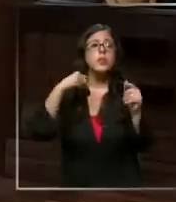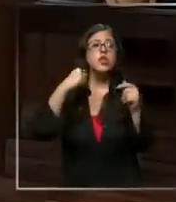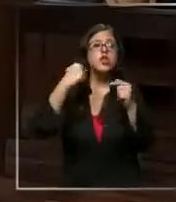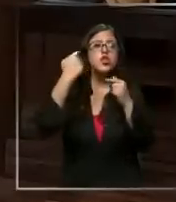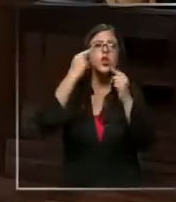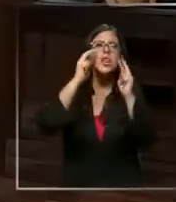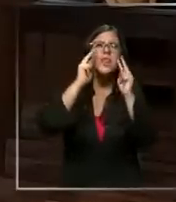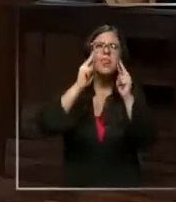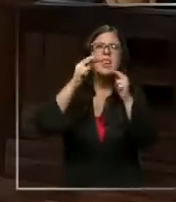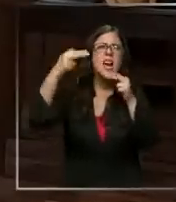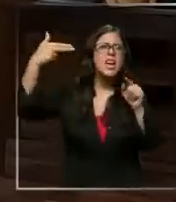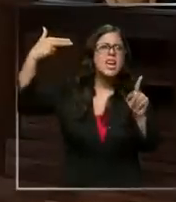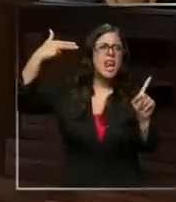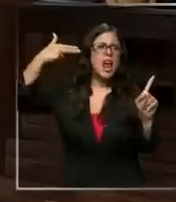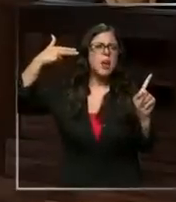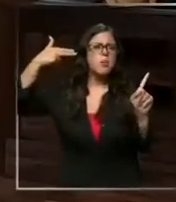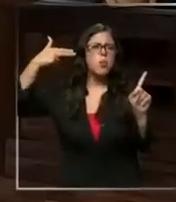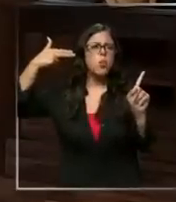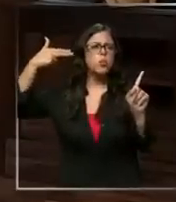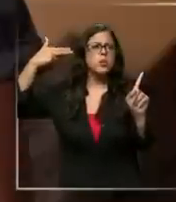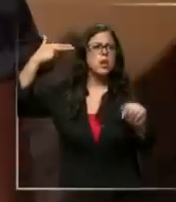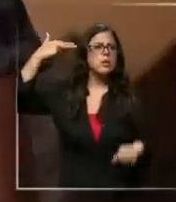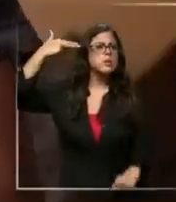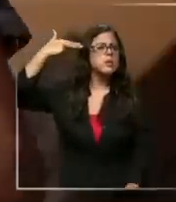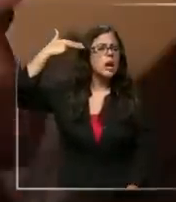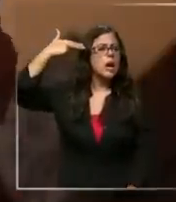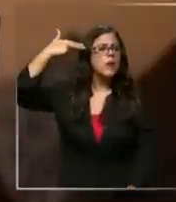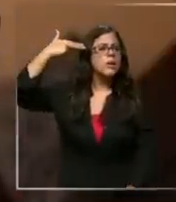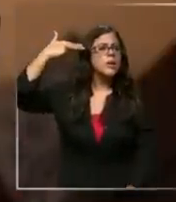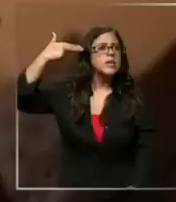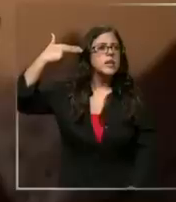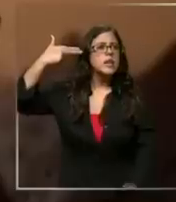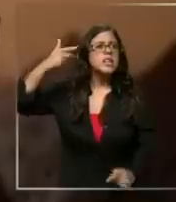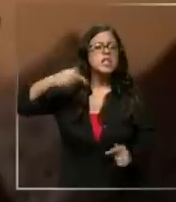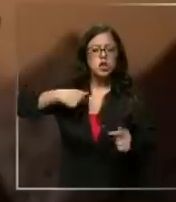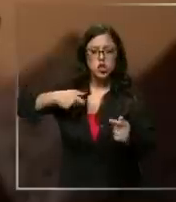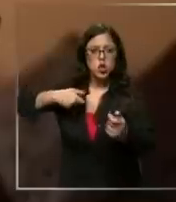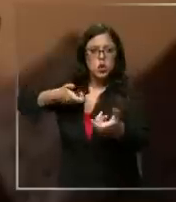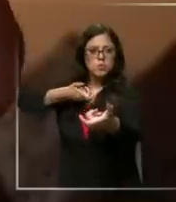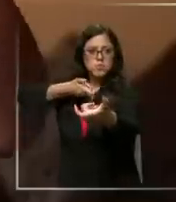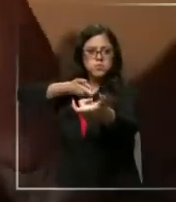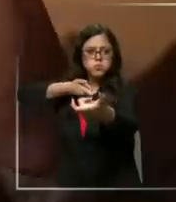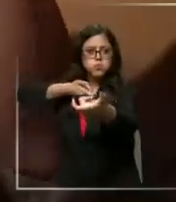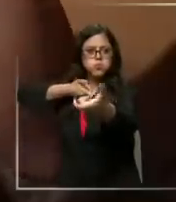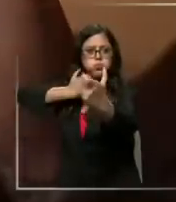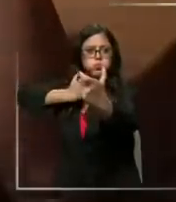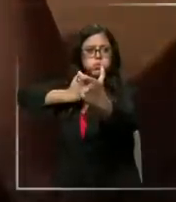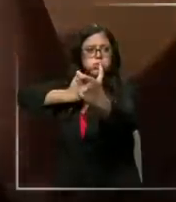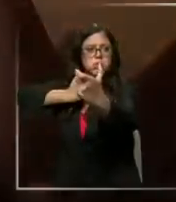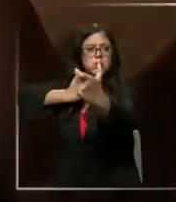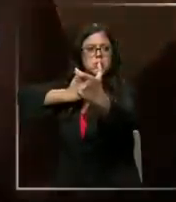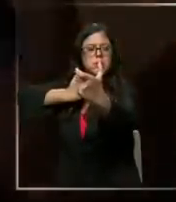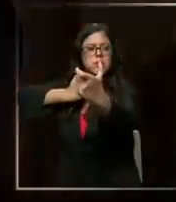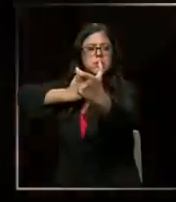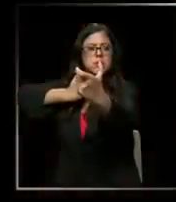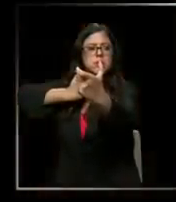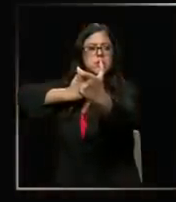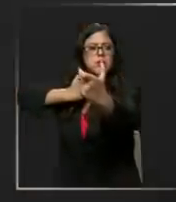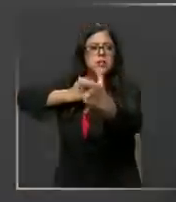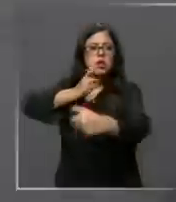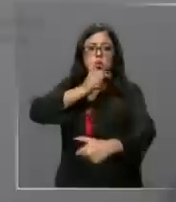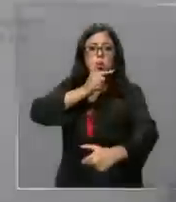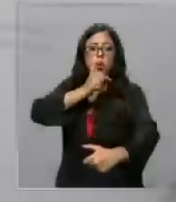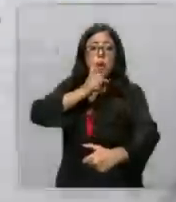veo que la punta la punta de la cabeza en eso suma y armas y disparo al tiro no no pueden